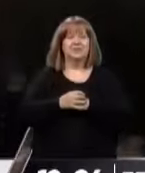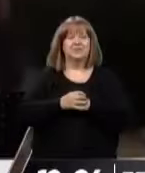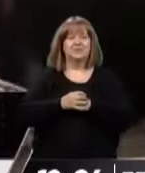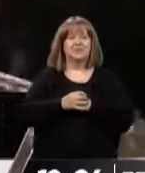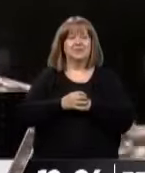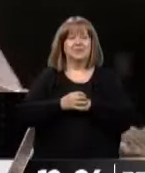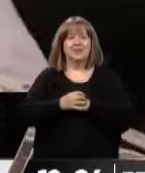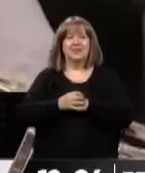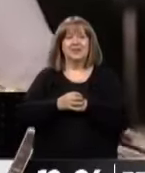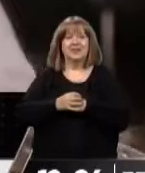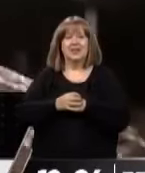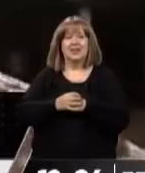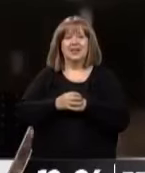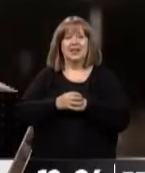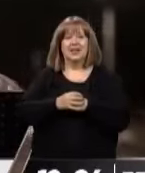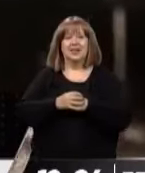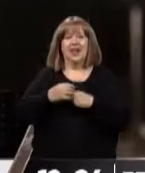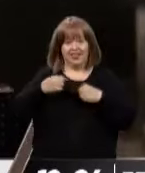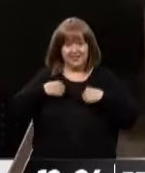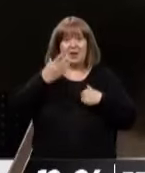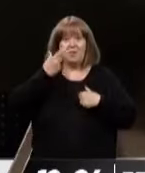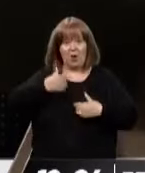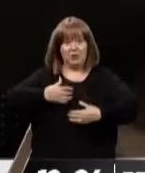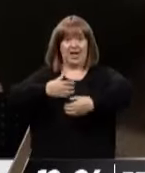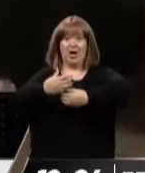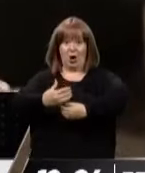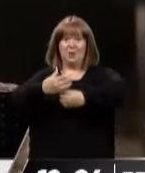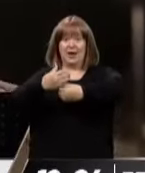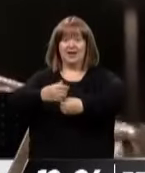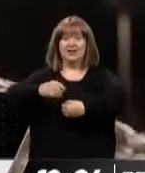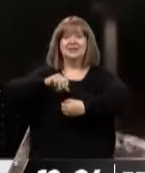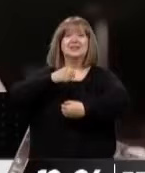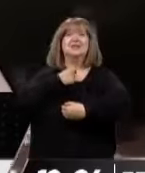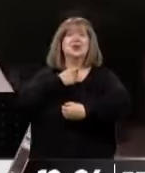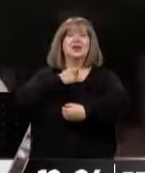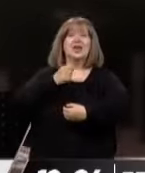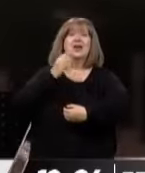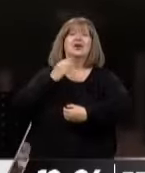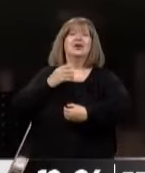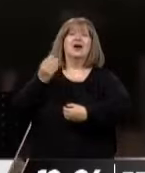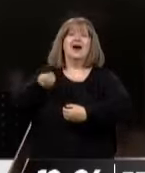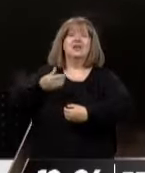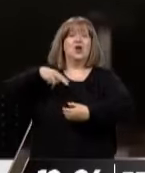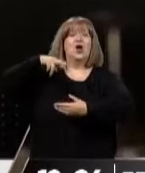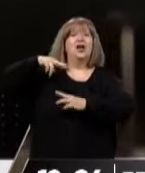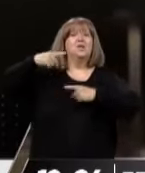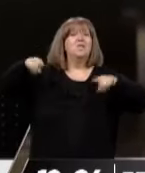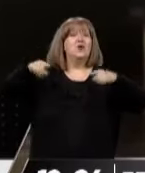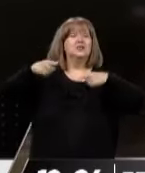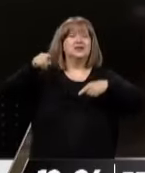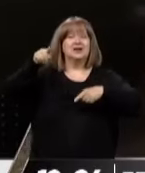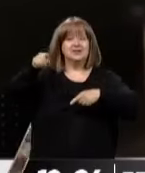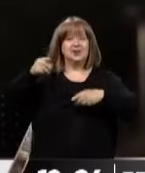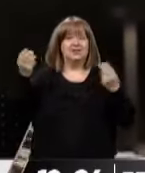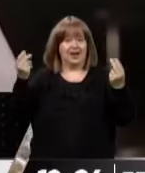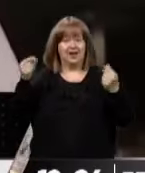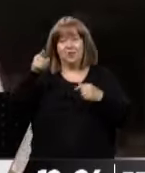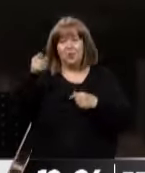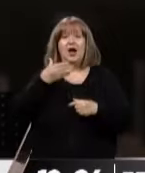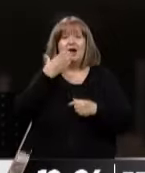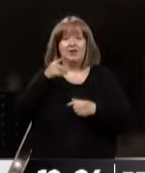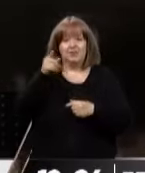cantas tú, pero yo... ¿Me sigues? Yo canto. Sí, claro. Sí, yo... ¿Cómo se dice? Dance. I dance. ¿Bailas? Sí,